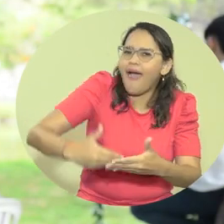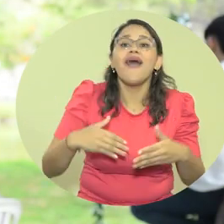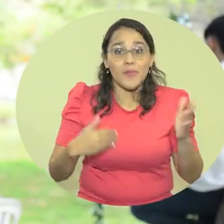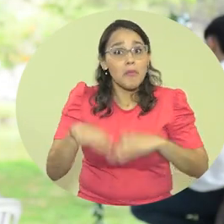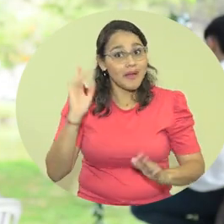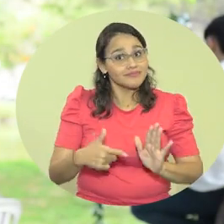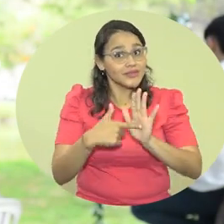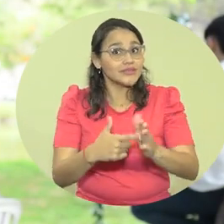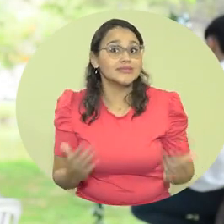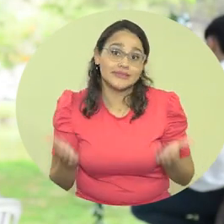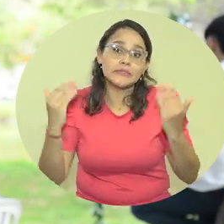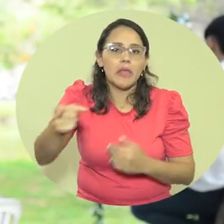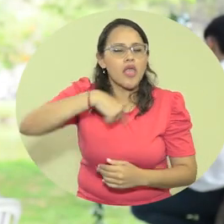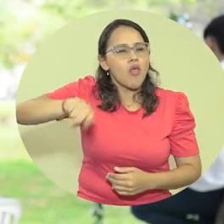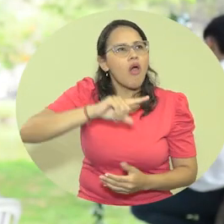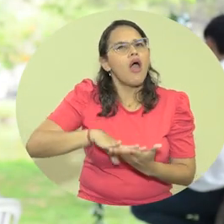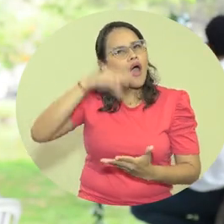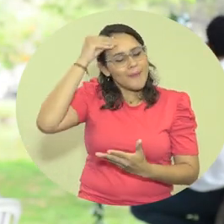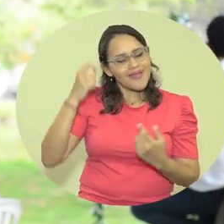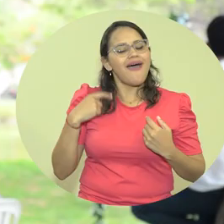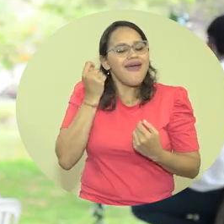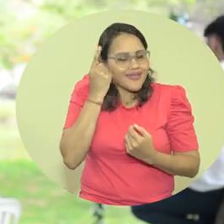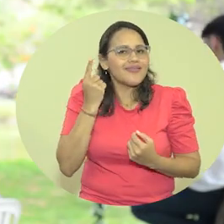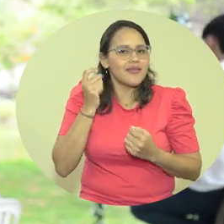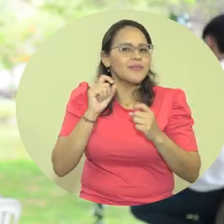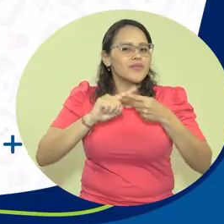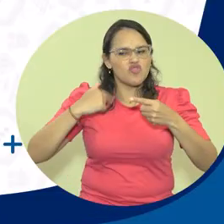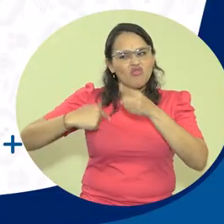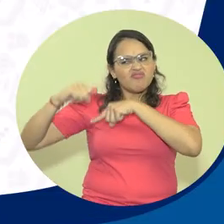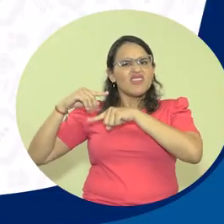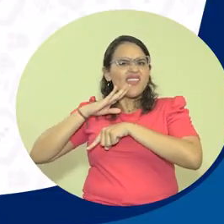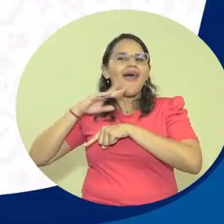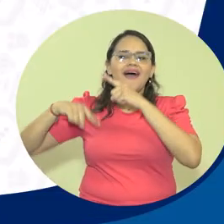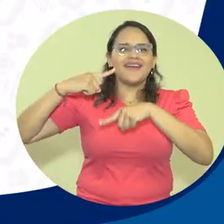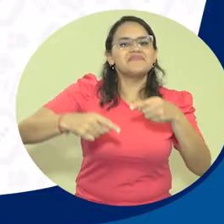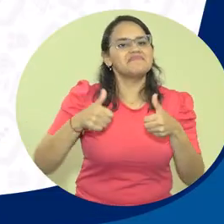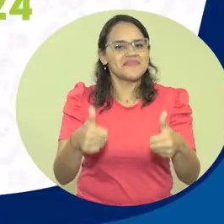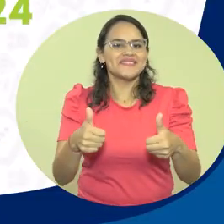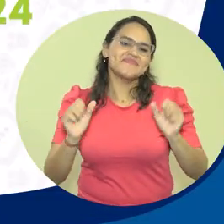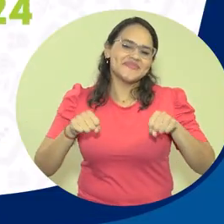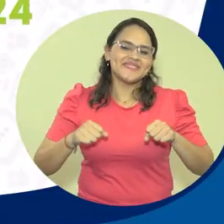están iniciando su carrera en la universidad, tienen que empaparse de dónde vienen para saber uno a dónde va.